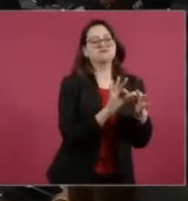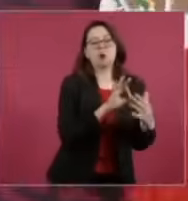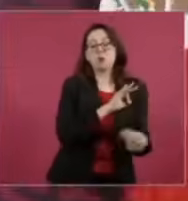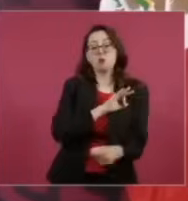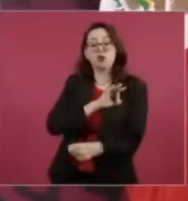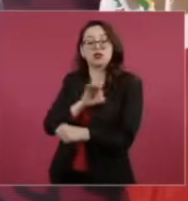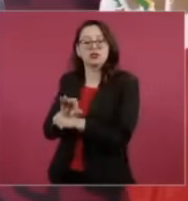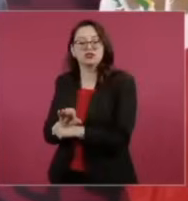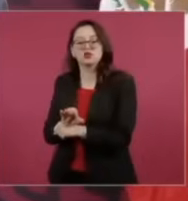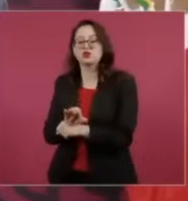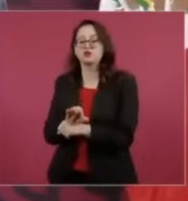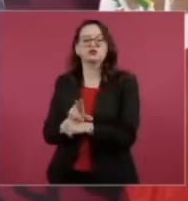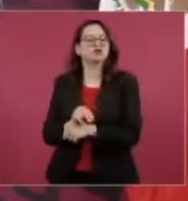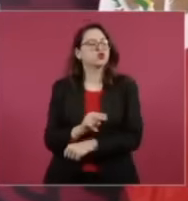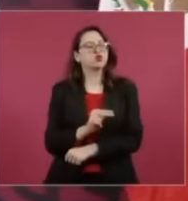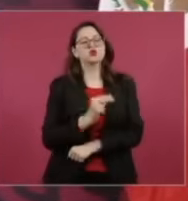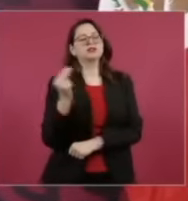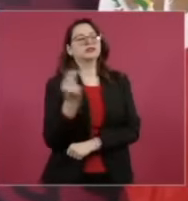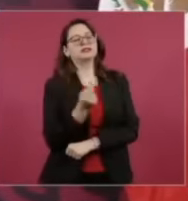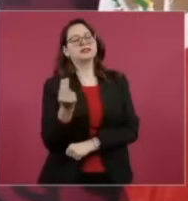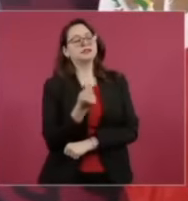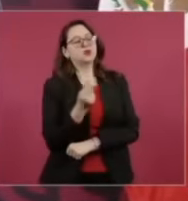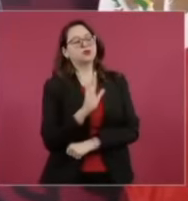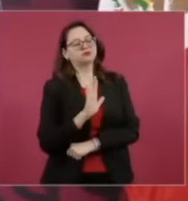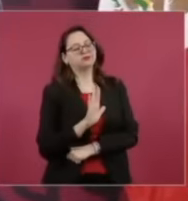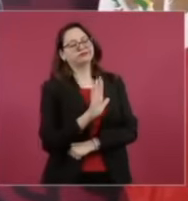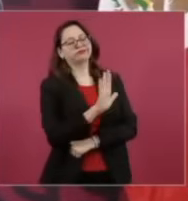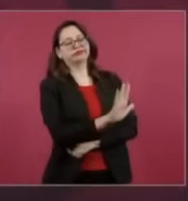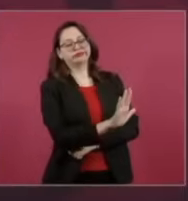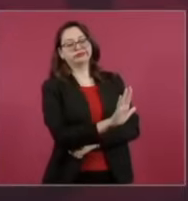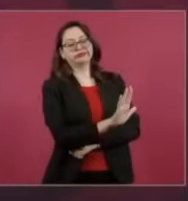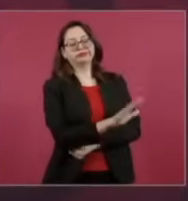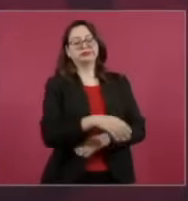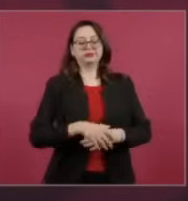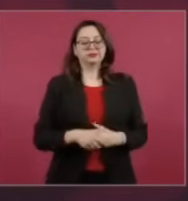protectorado de ningún país extranjero